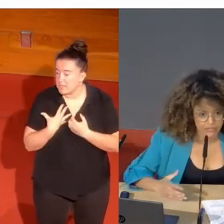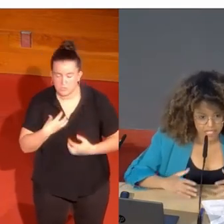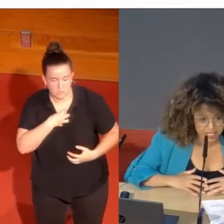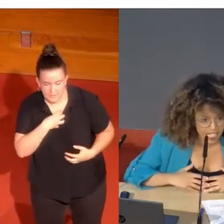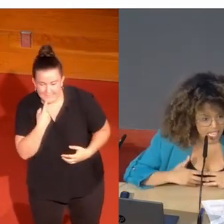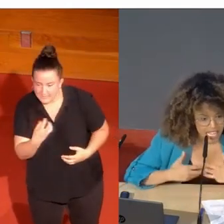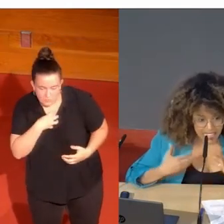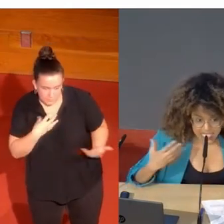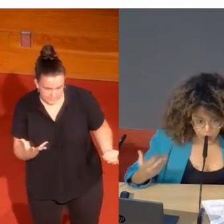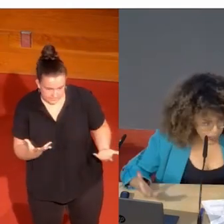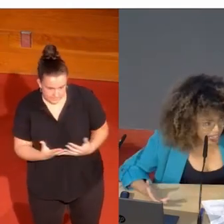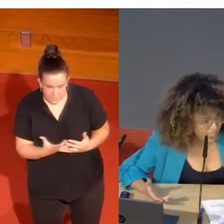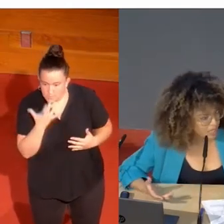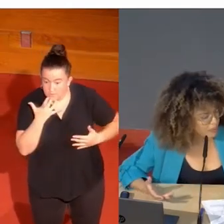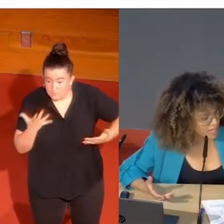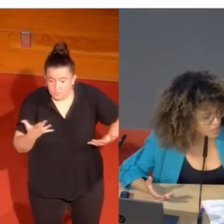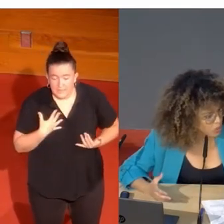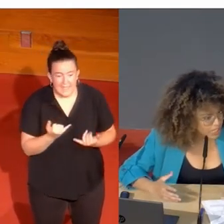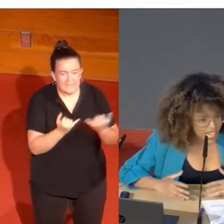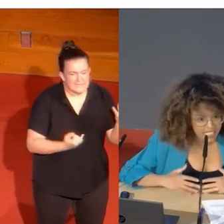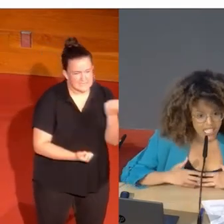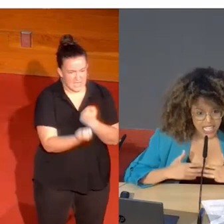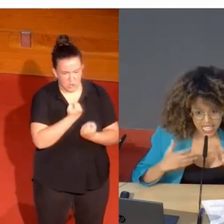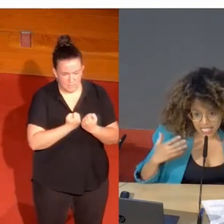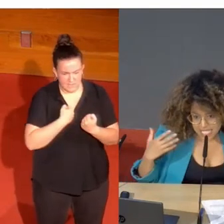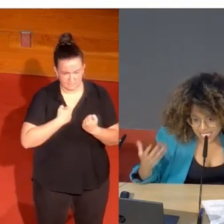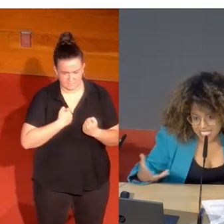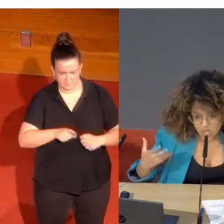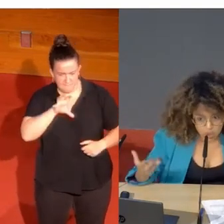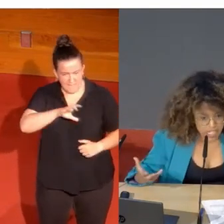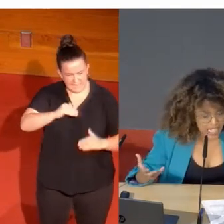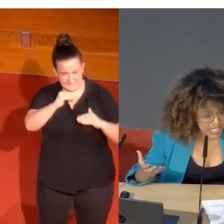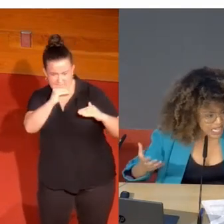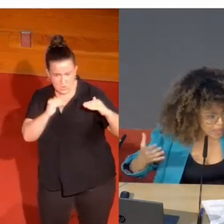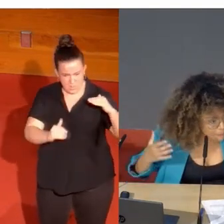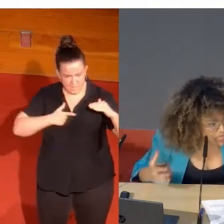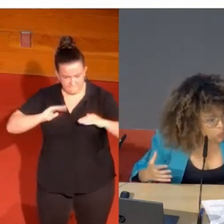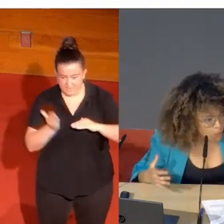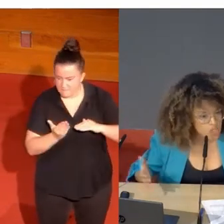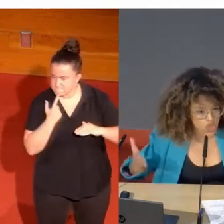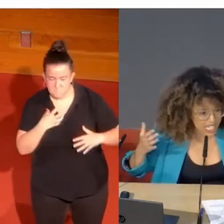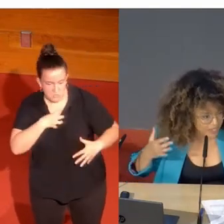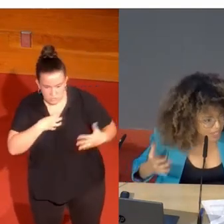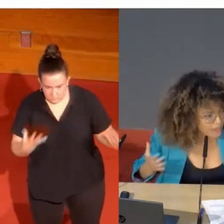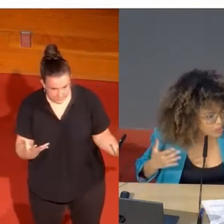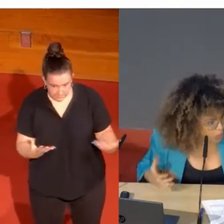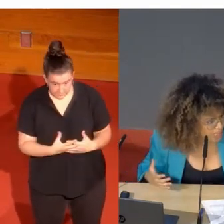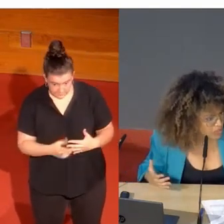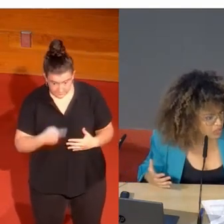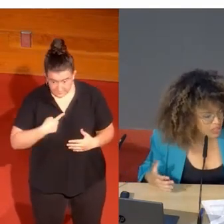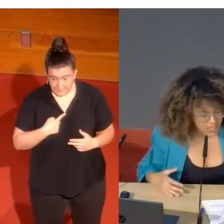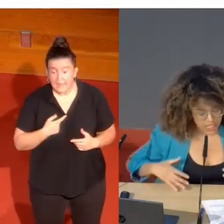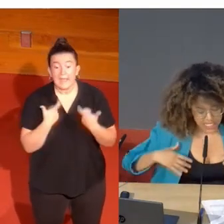económica que afecta a la desigualdad en el país donde hay las clases sociales más pobres son cada vez